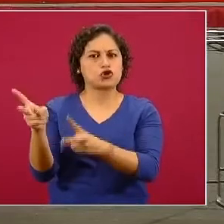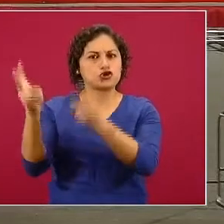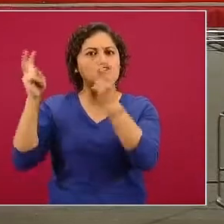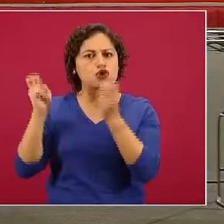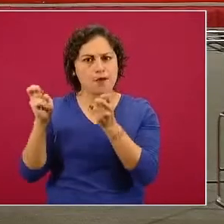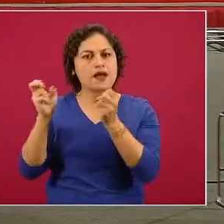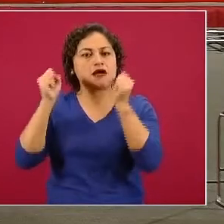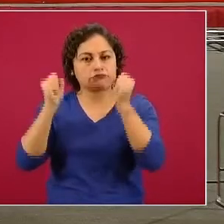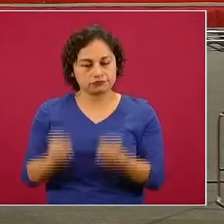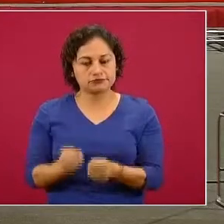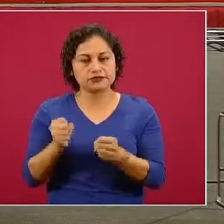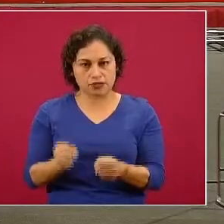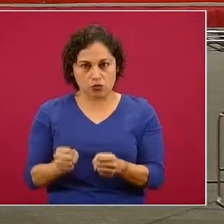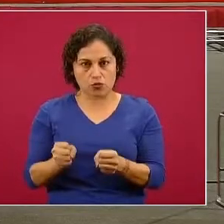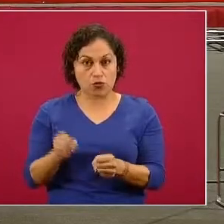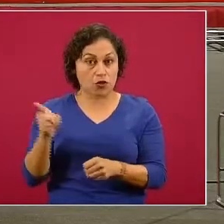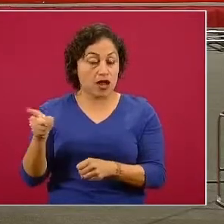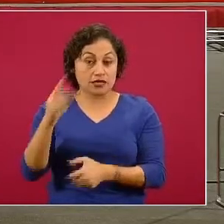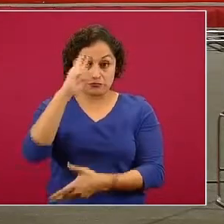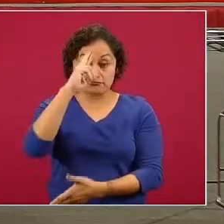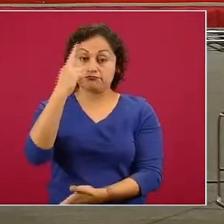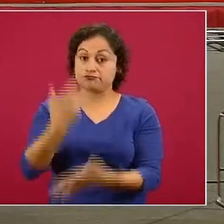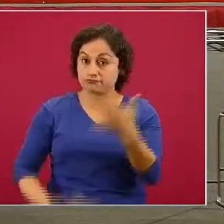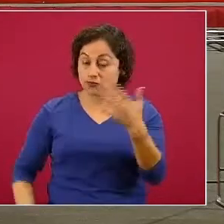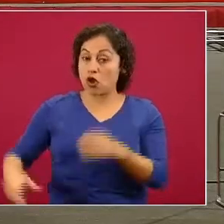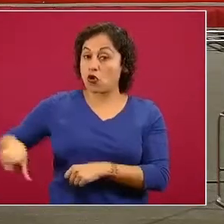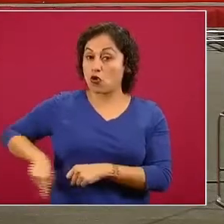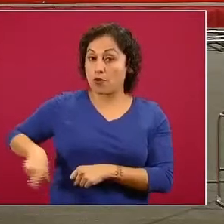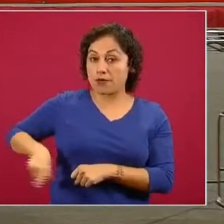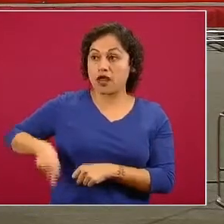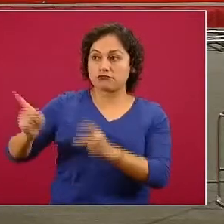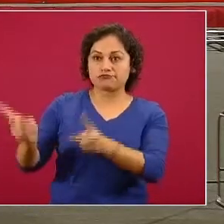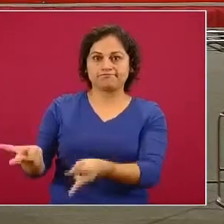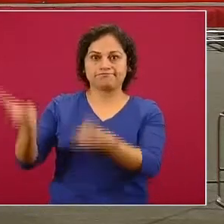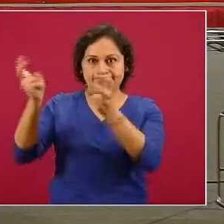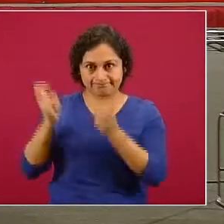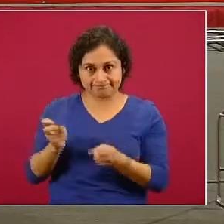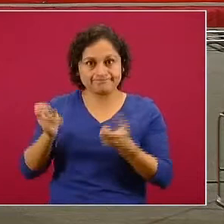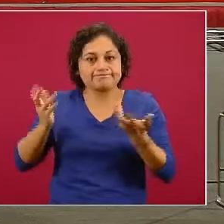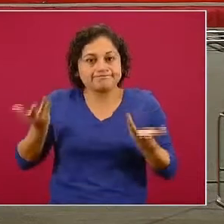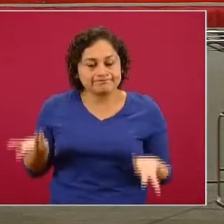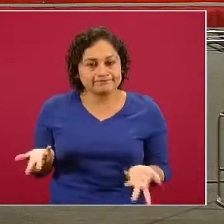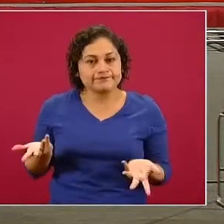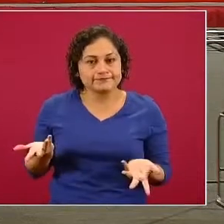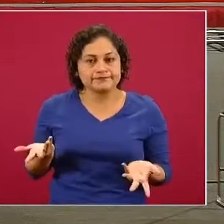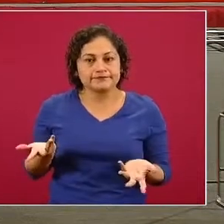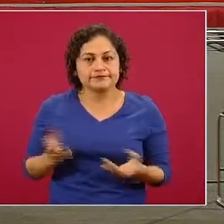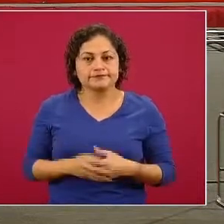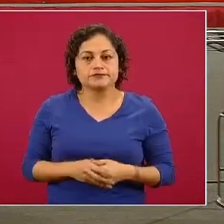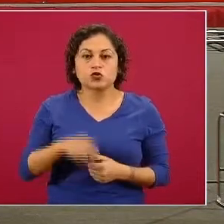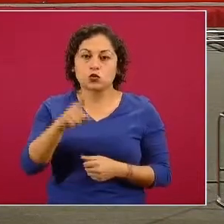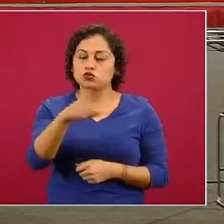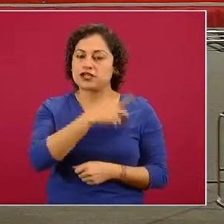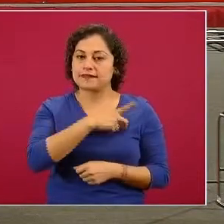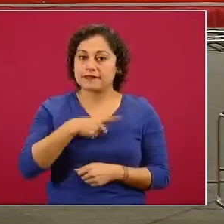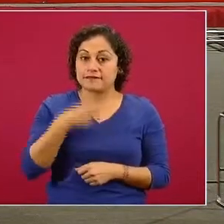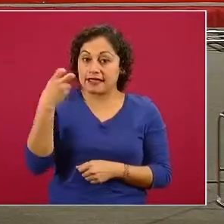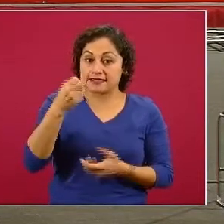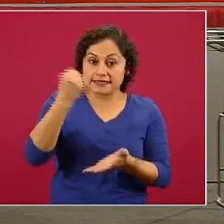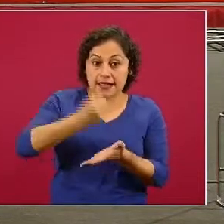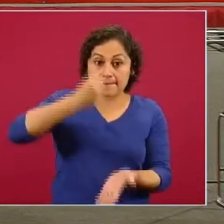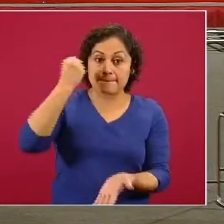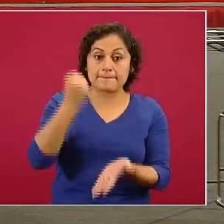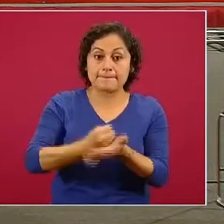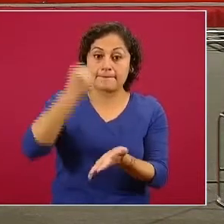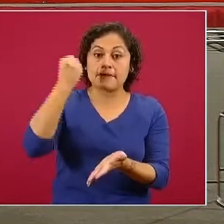fue sustraída ilegalmente al sector público, solo se la deberían poner en una unidad de salud del